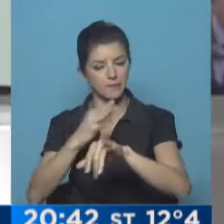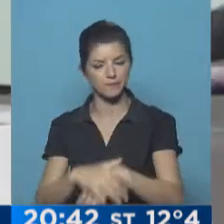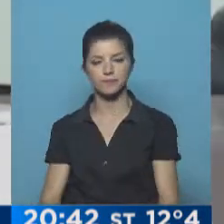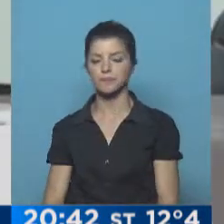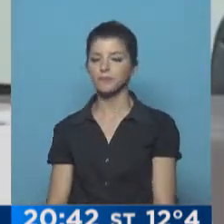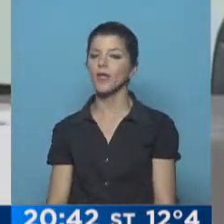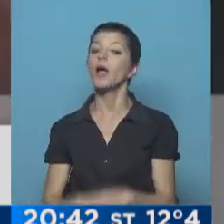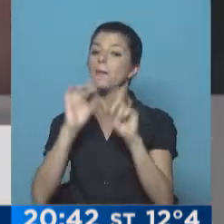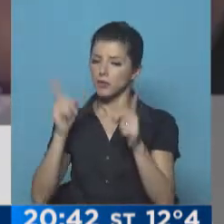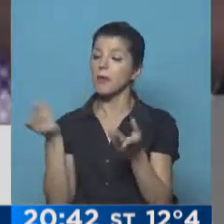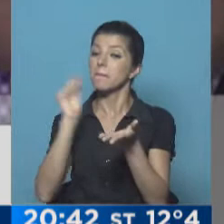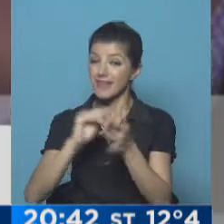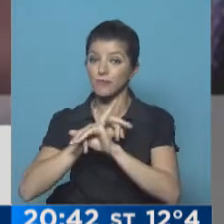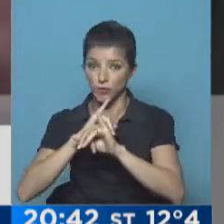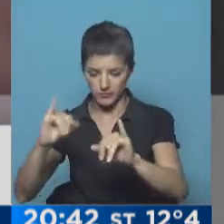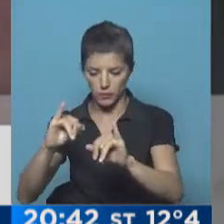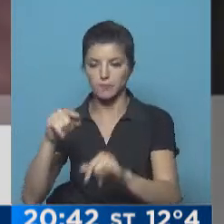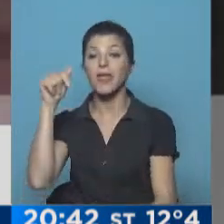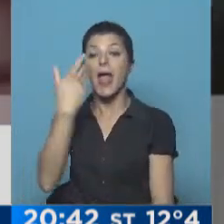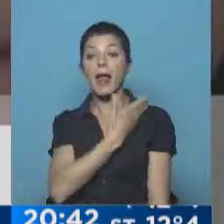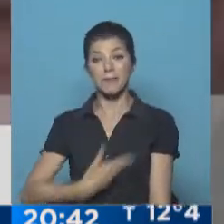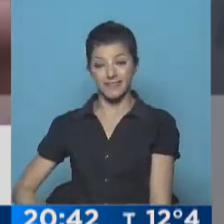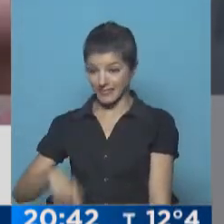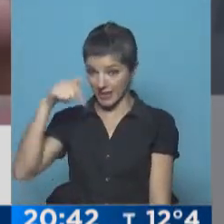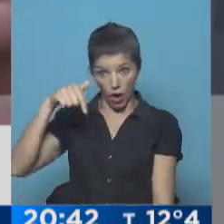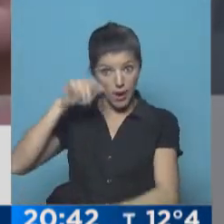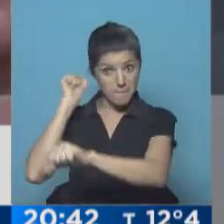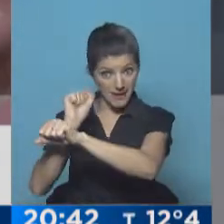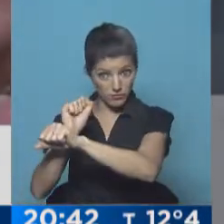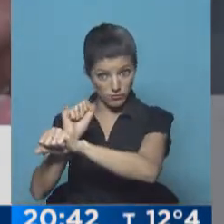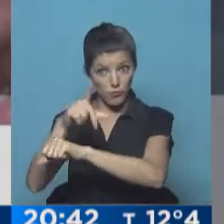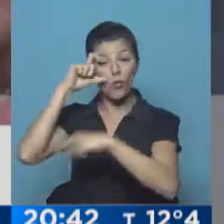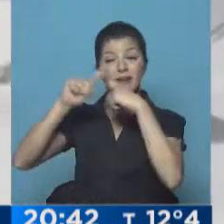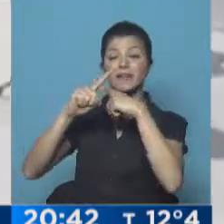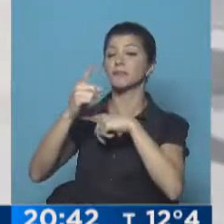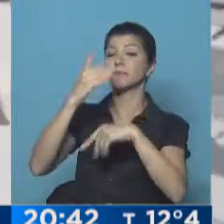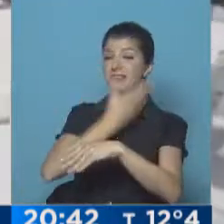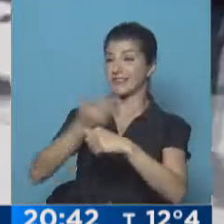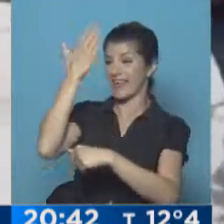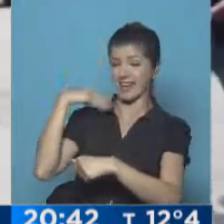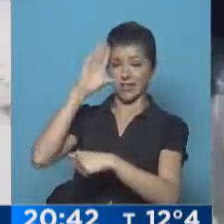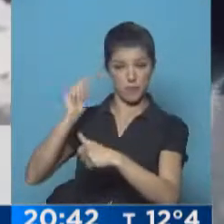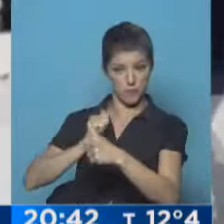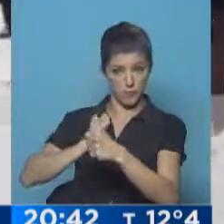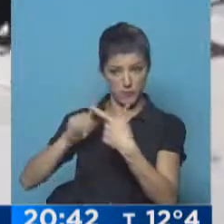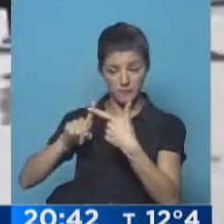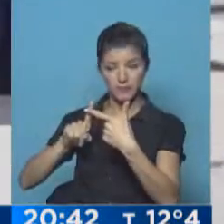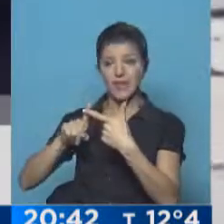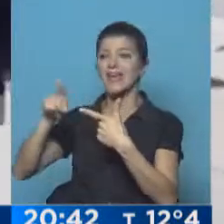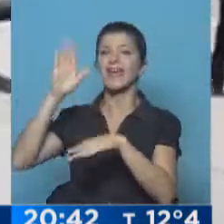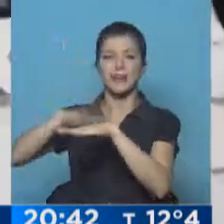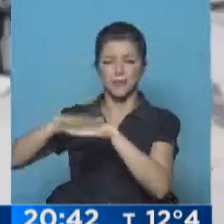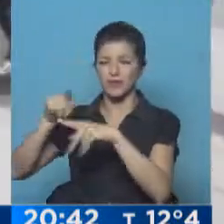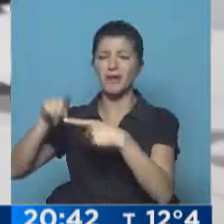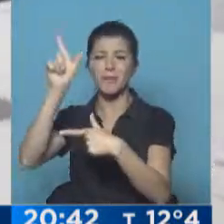le doy más datos el presidente en prisión un ex presidente dictador efraín ríos montt acusado del genocidio